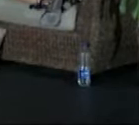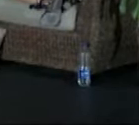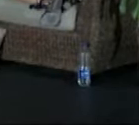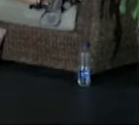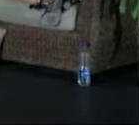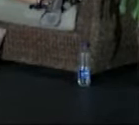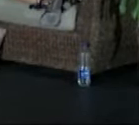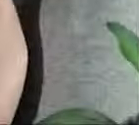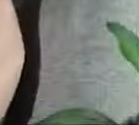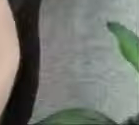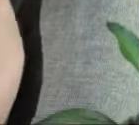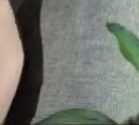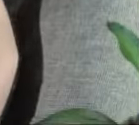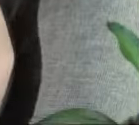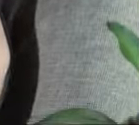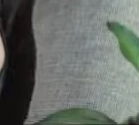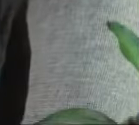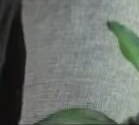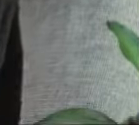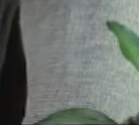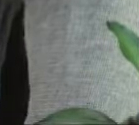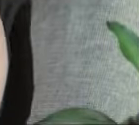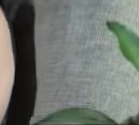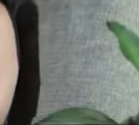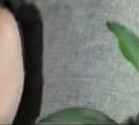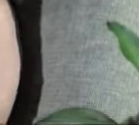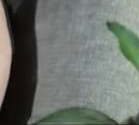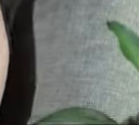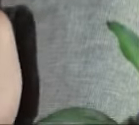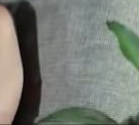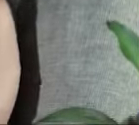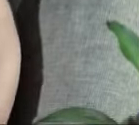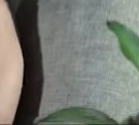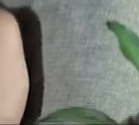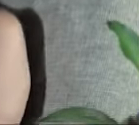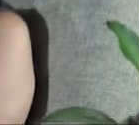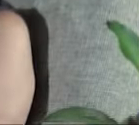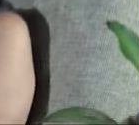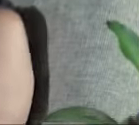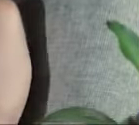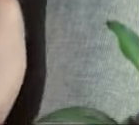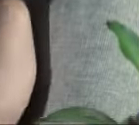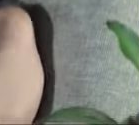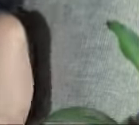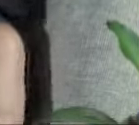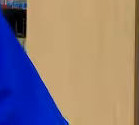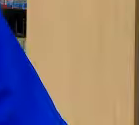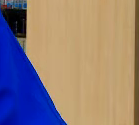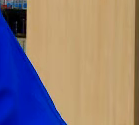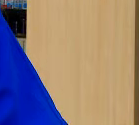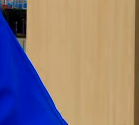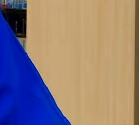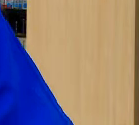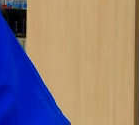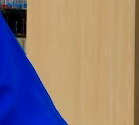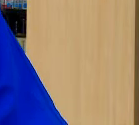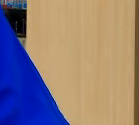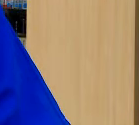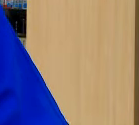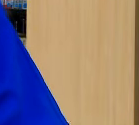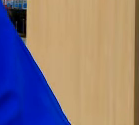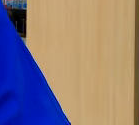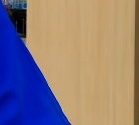expectativas, pero lo bueno es que sepan que todavía quedan muy buenos conversatorios y muy buenos talleres. Mañana jueves tenemos a Alma Guillermo Prieto,